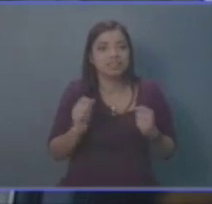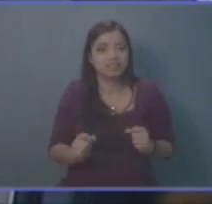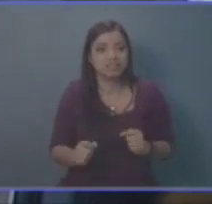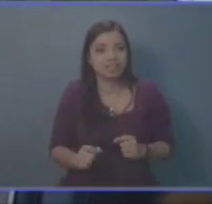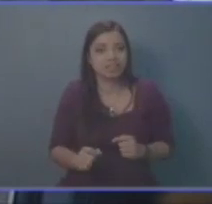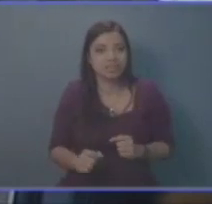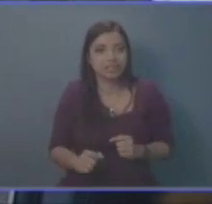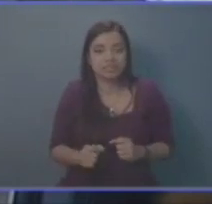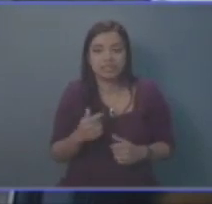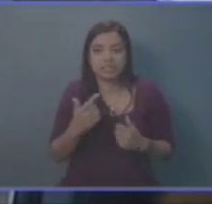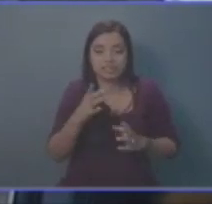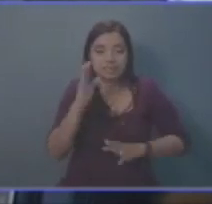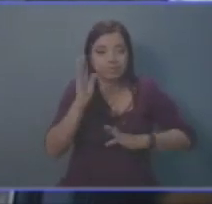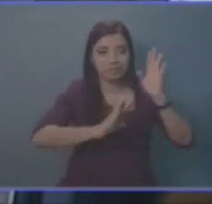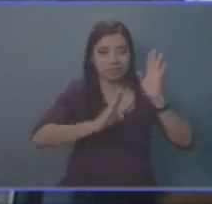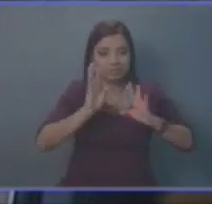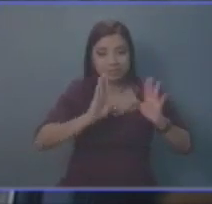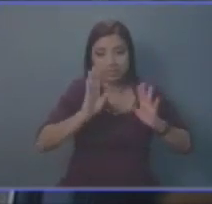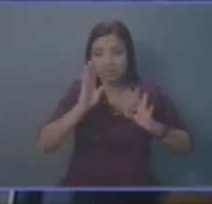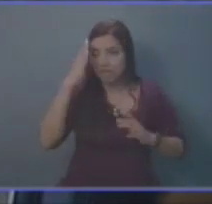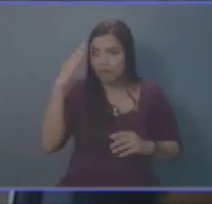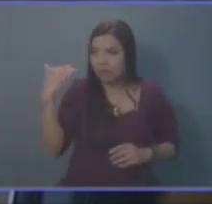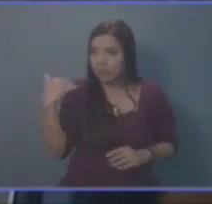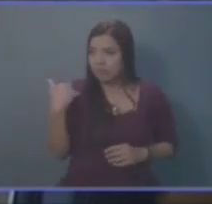el tema de la participación de la mujer.